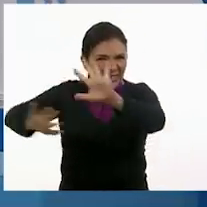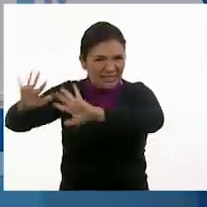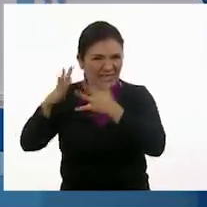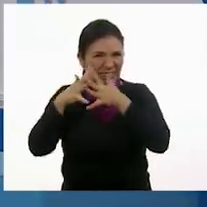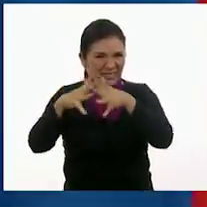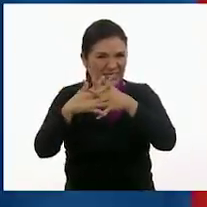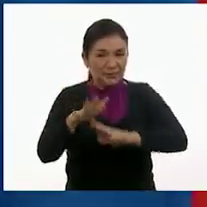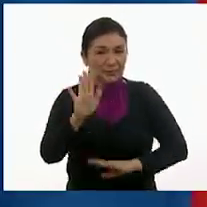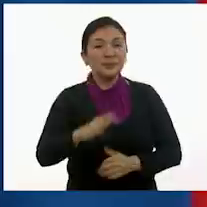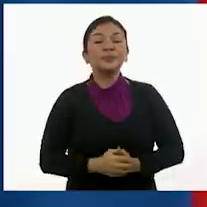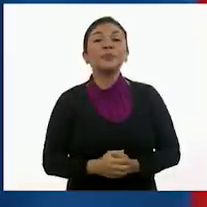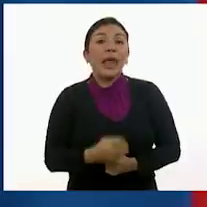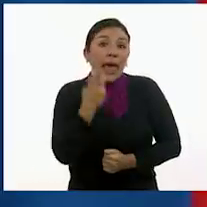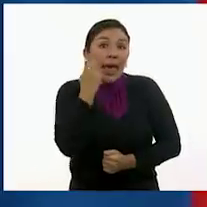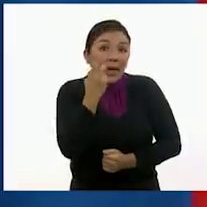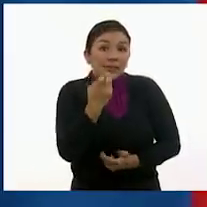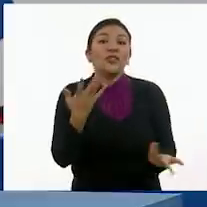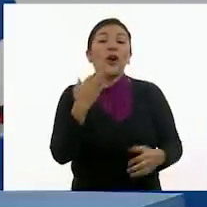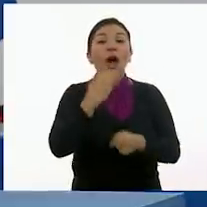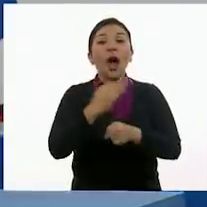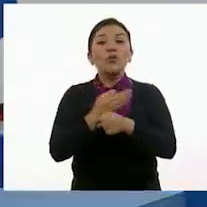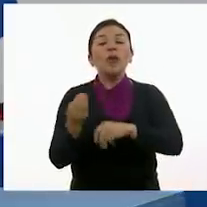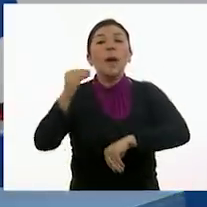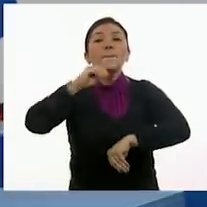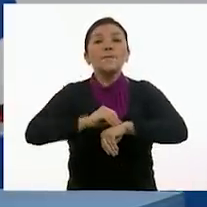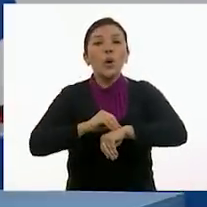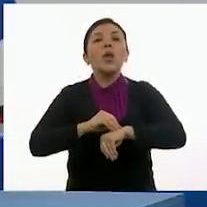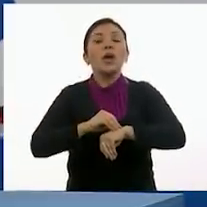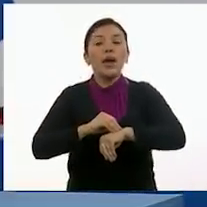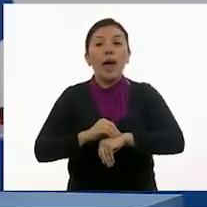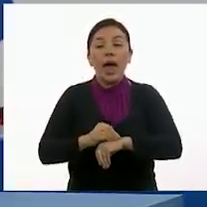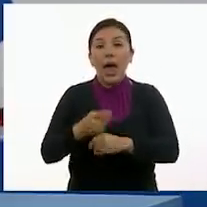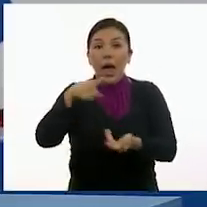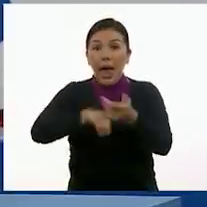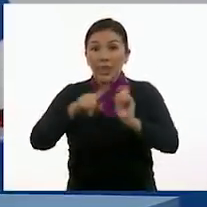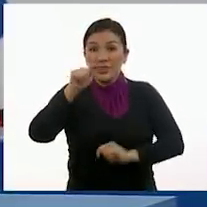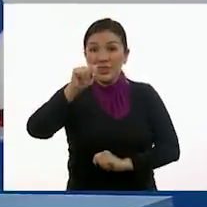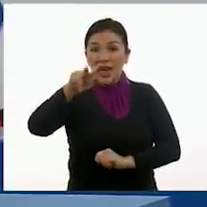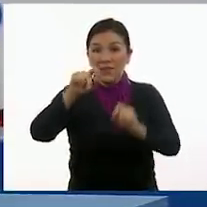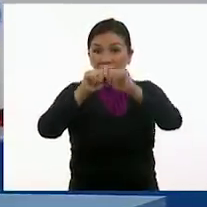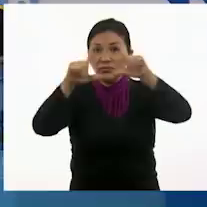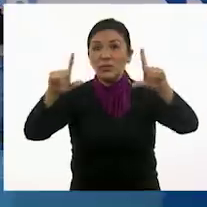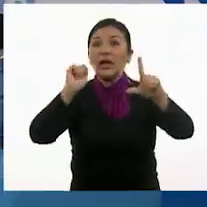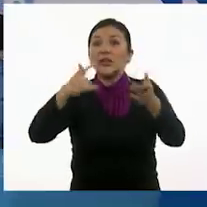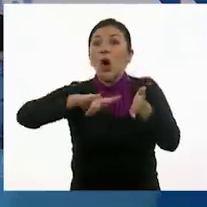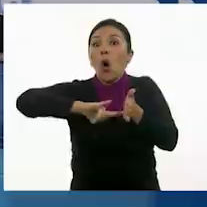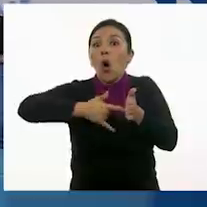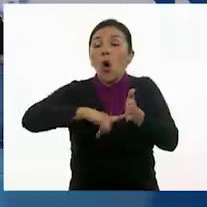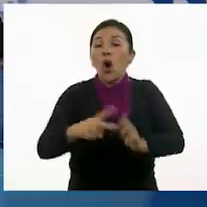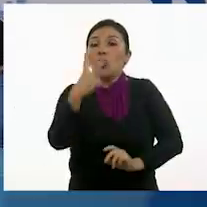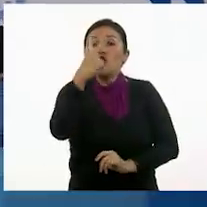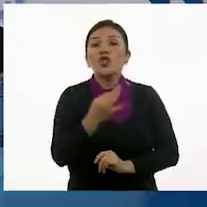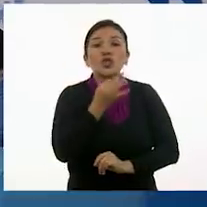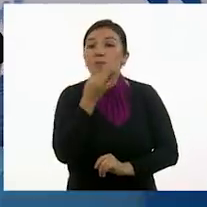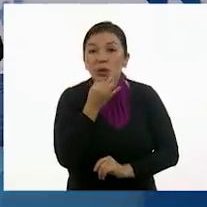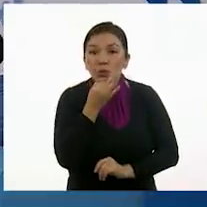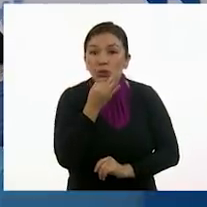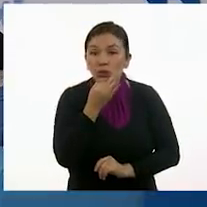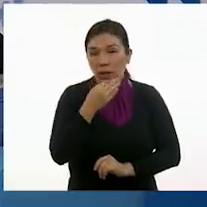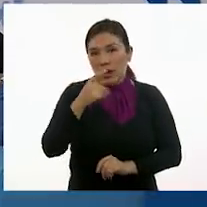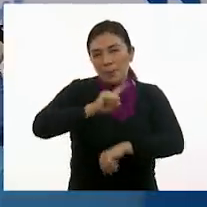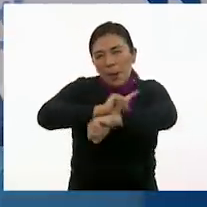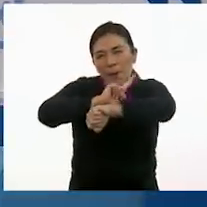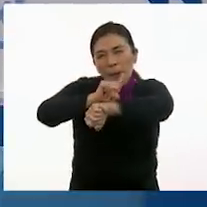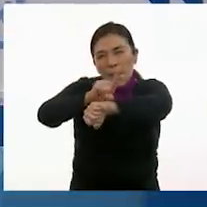parece? Sí. Para eso vamos a poner en la pantalla un cronómetro de 2 minutitos para